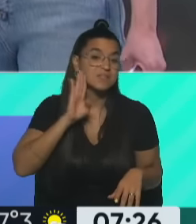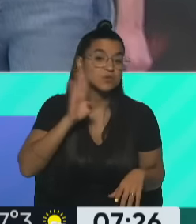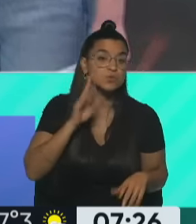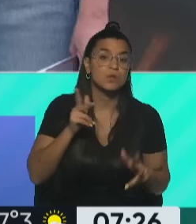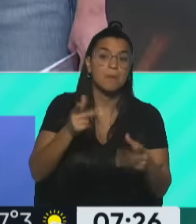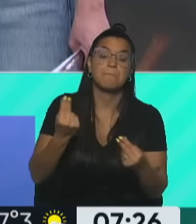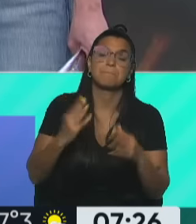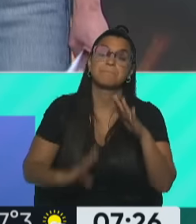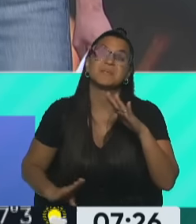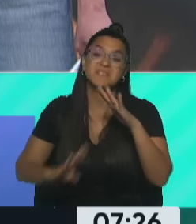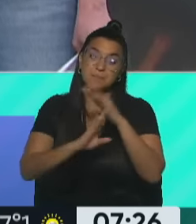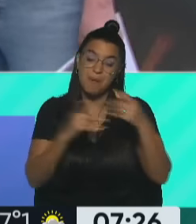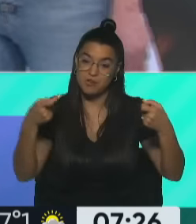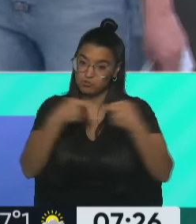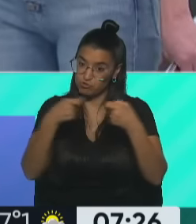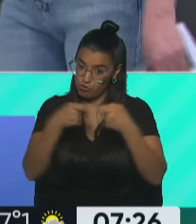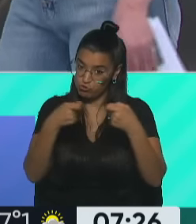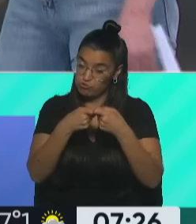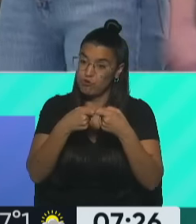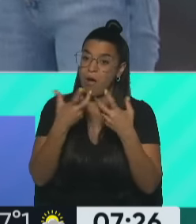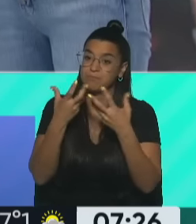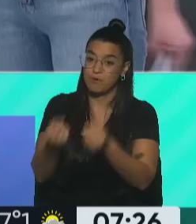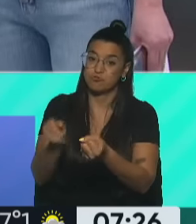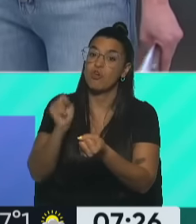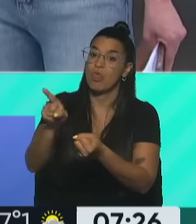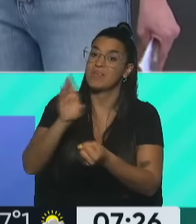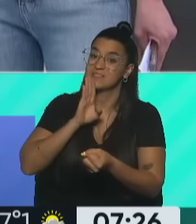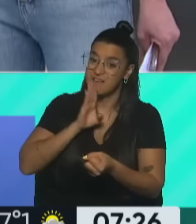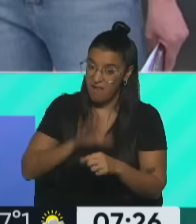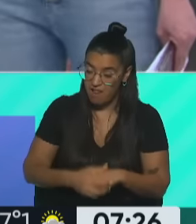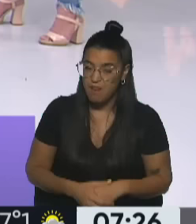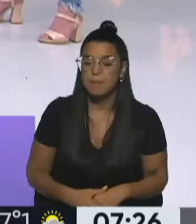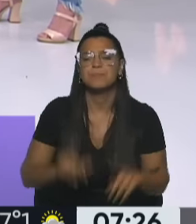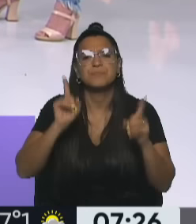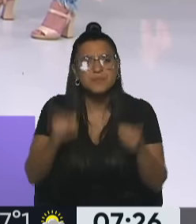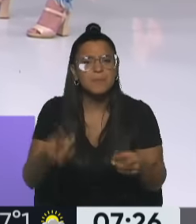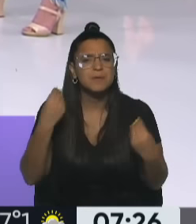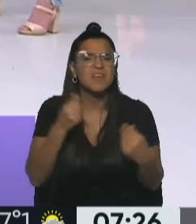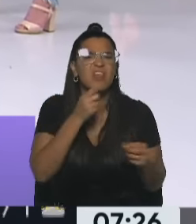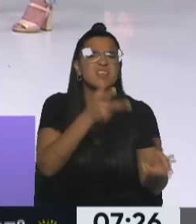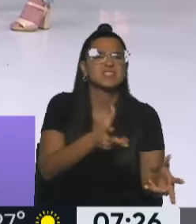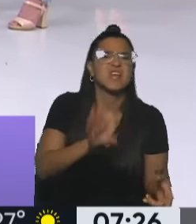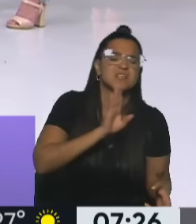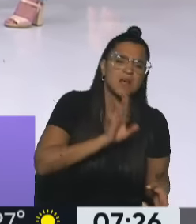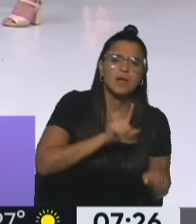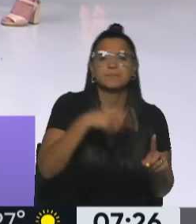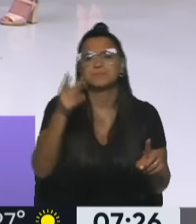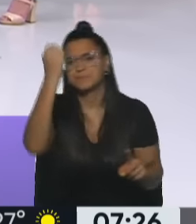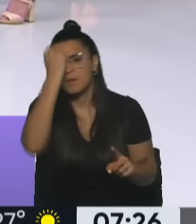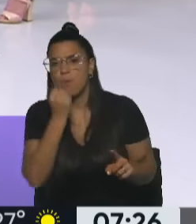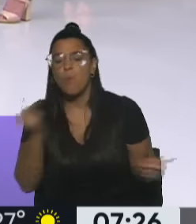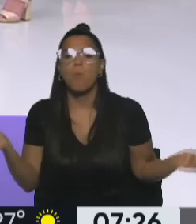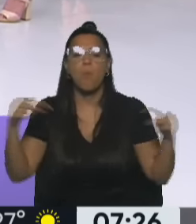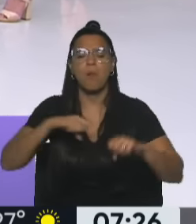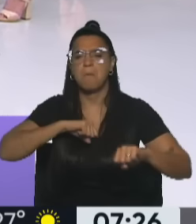el principal aliado y sostén de Israel. Y vamos a ver lo que decía tanto Israel como Hamás al